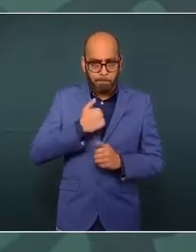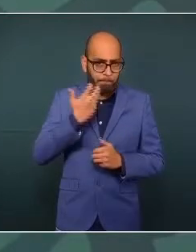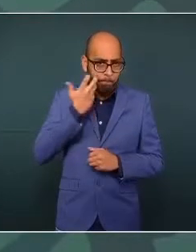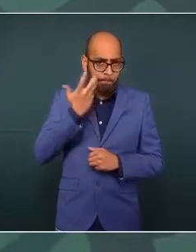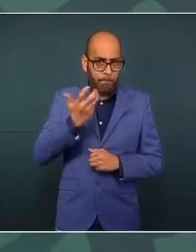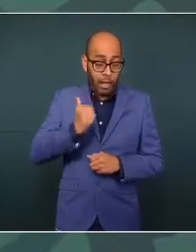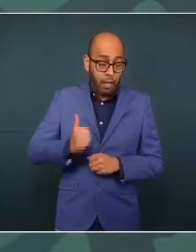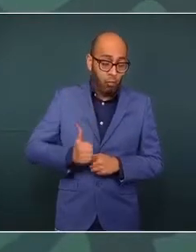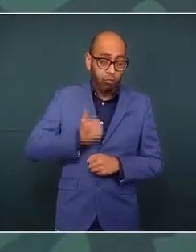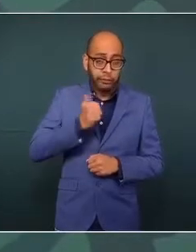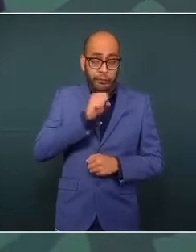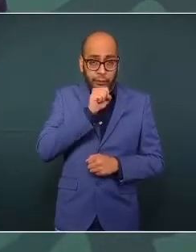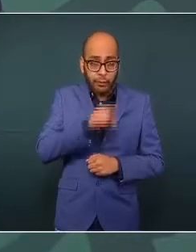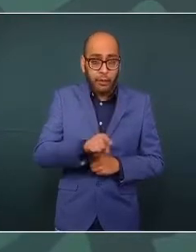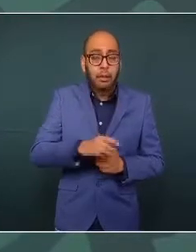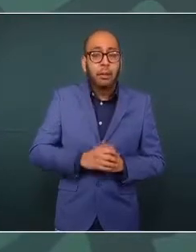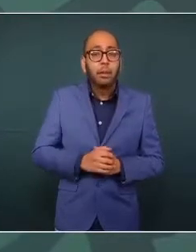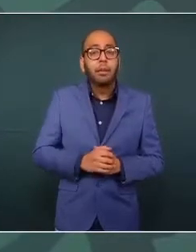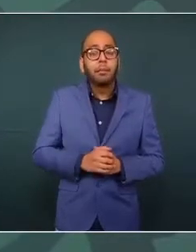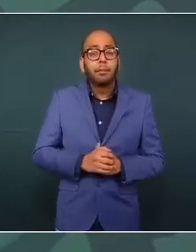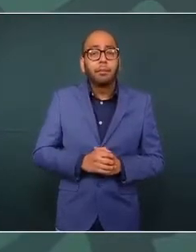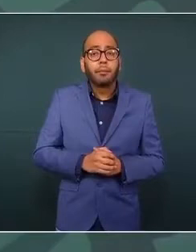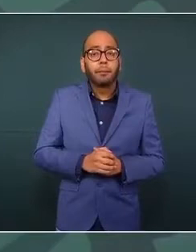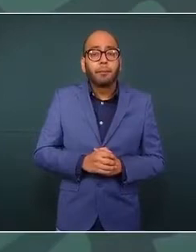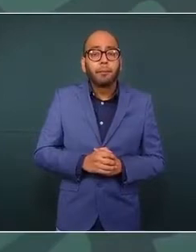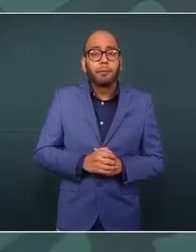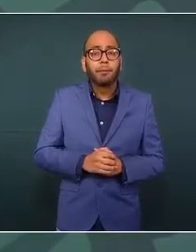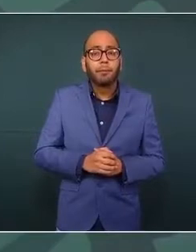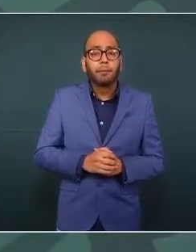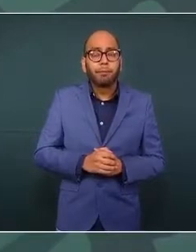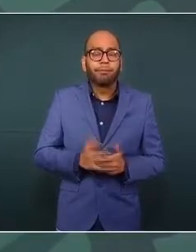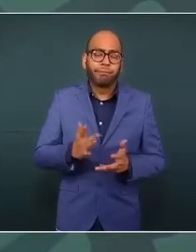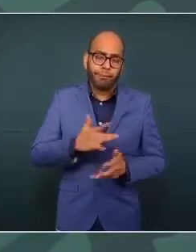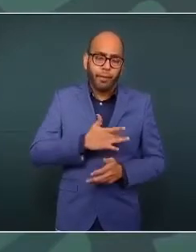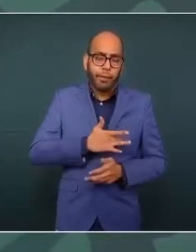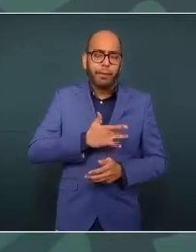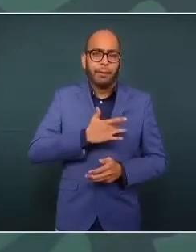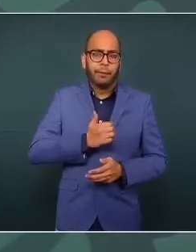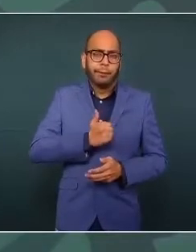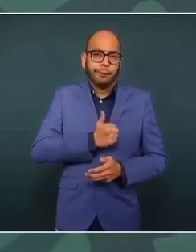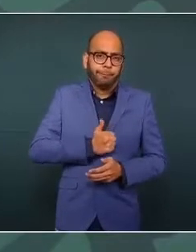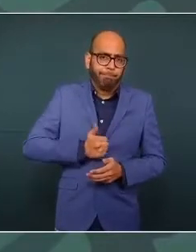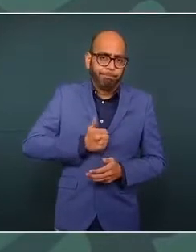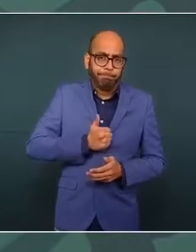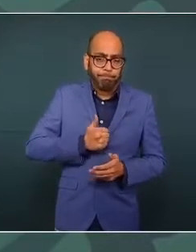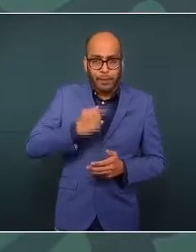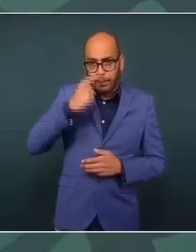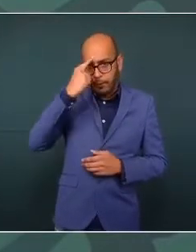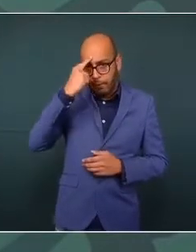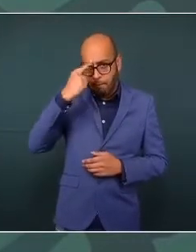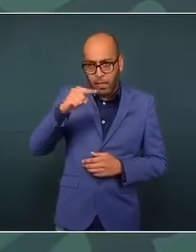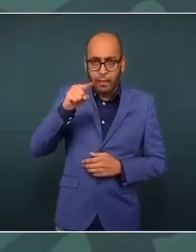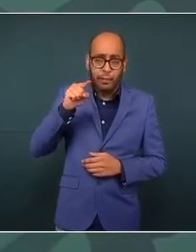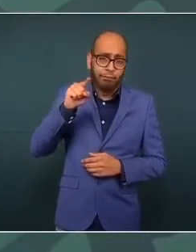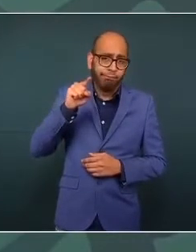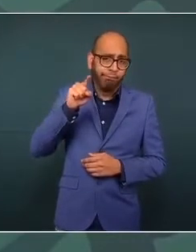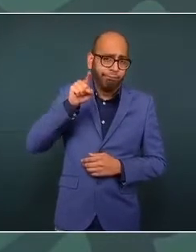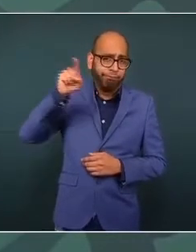aprovechar para enviar mi pésame a los familiares de